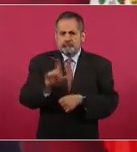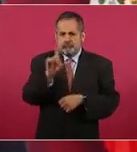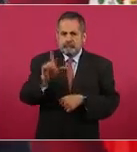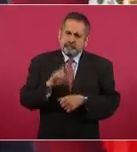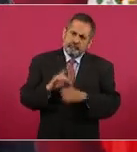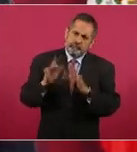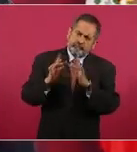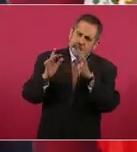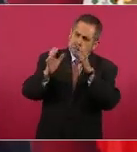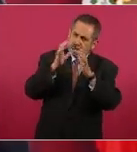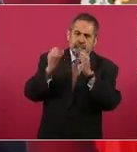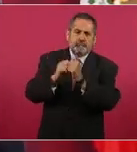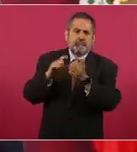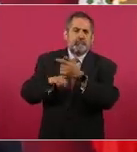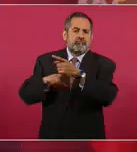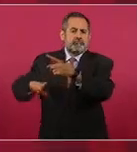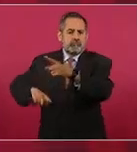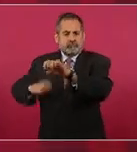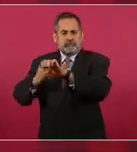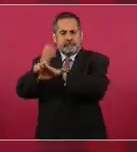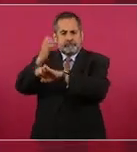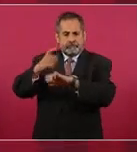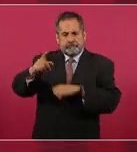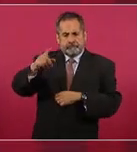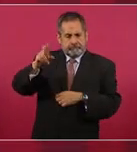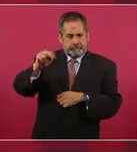comunicarnos con el gobierno del estado